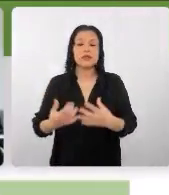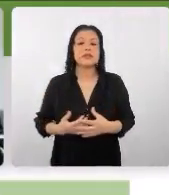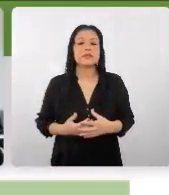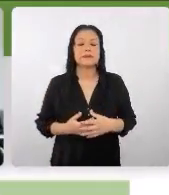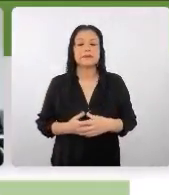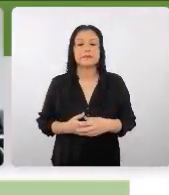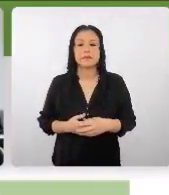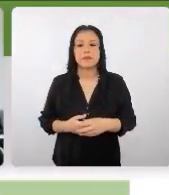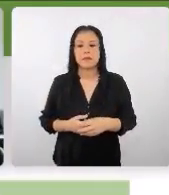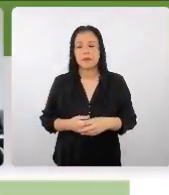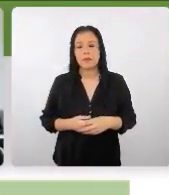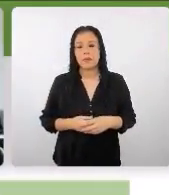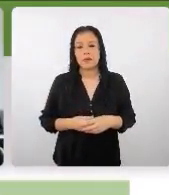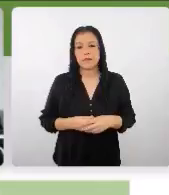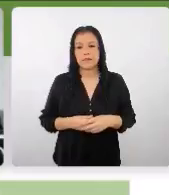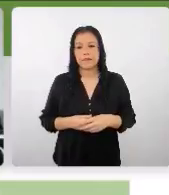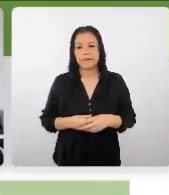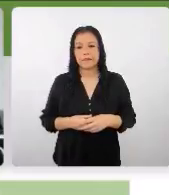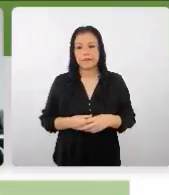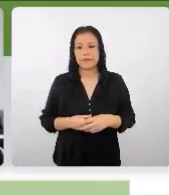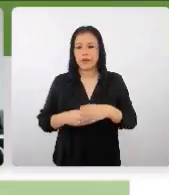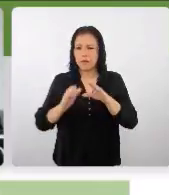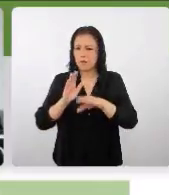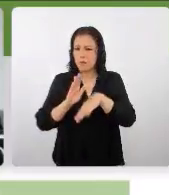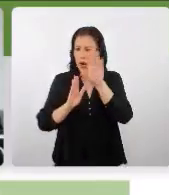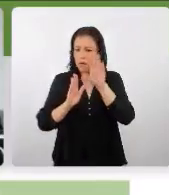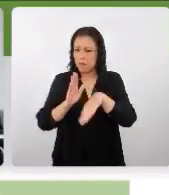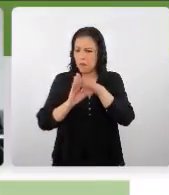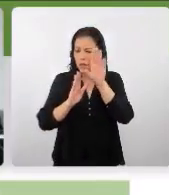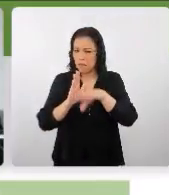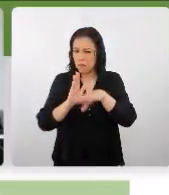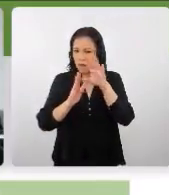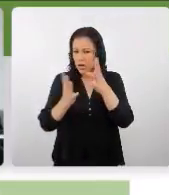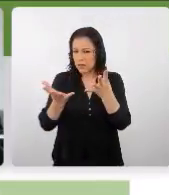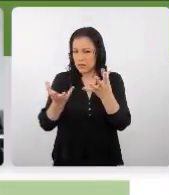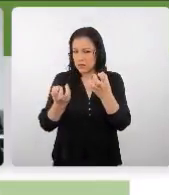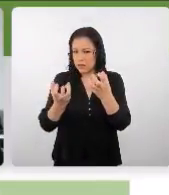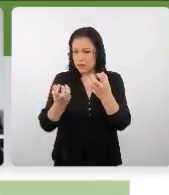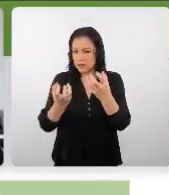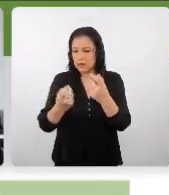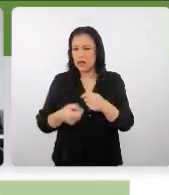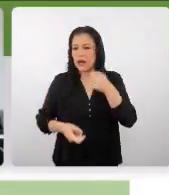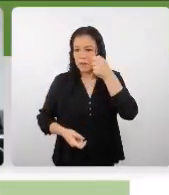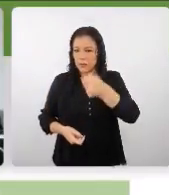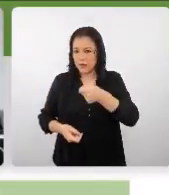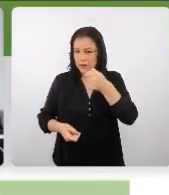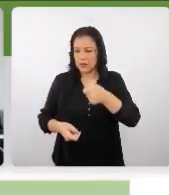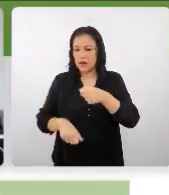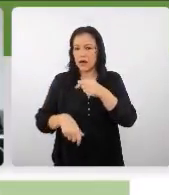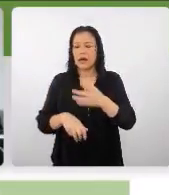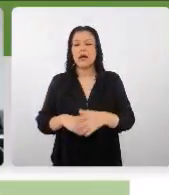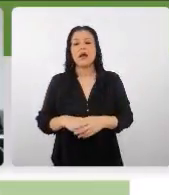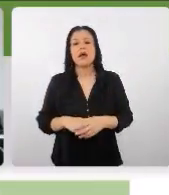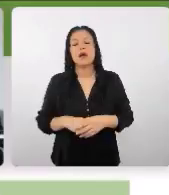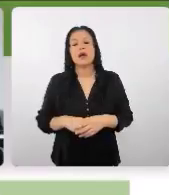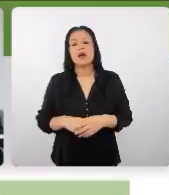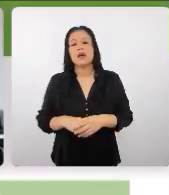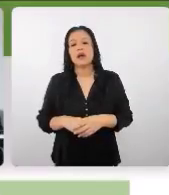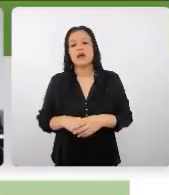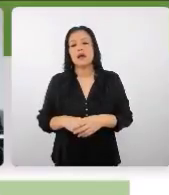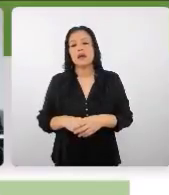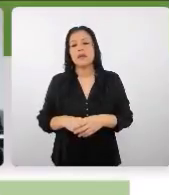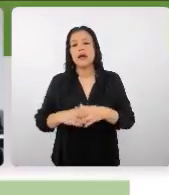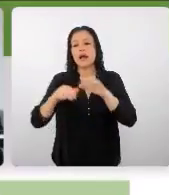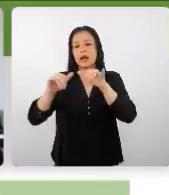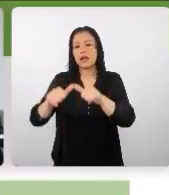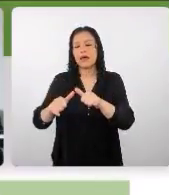que la gran mayoría querría, invertiría este viaje con una